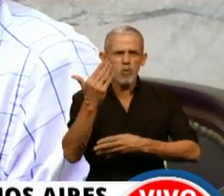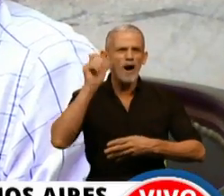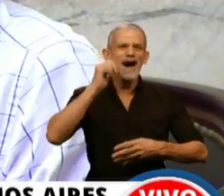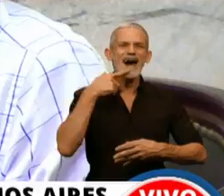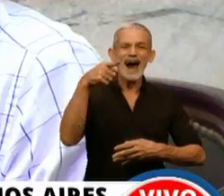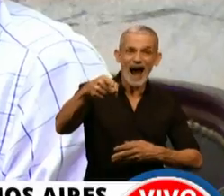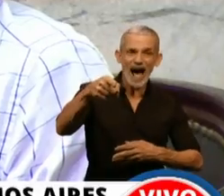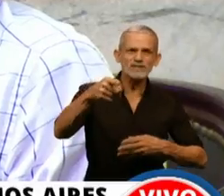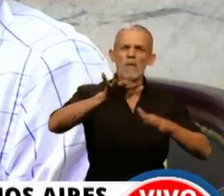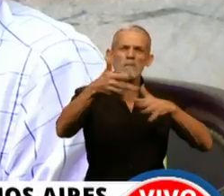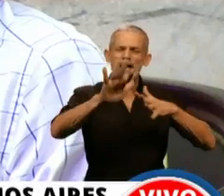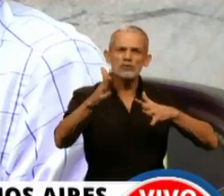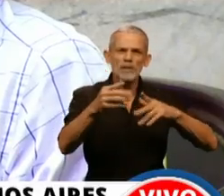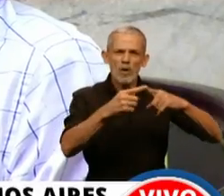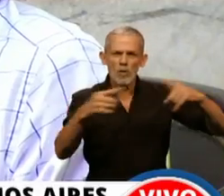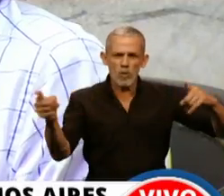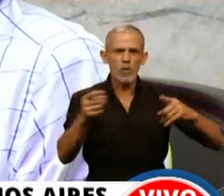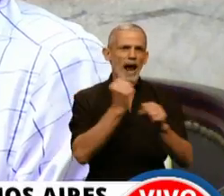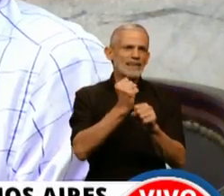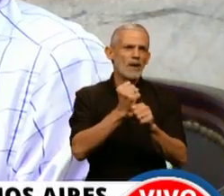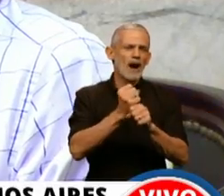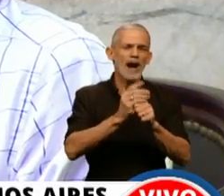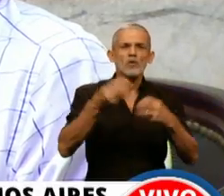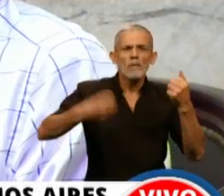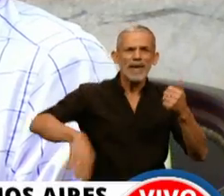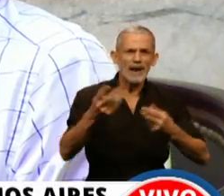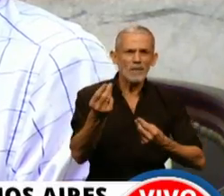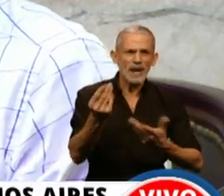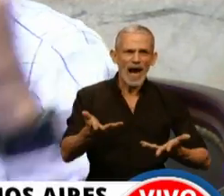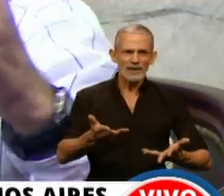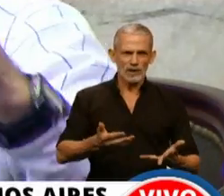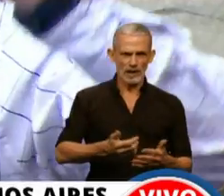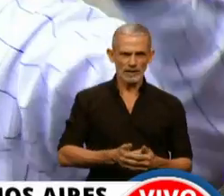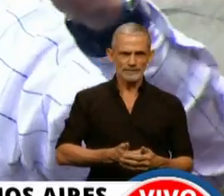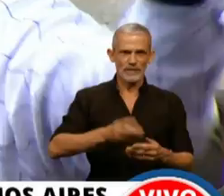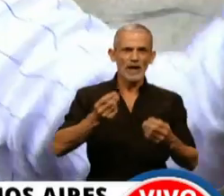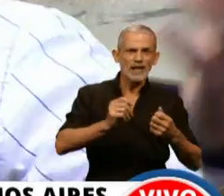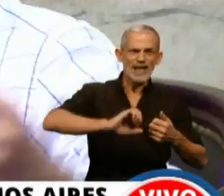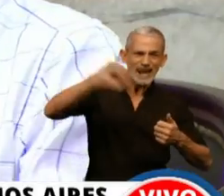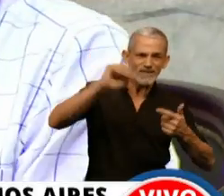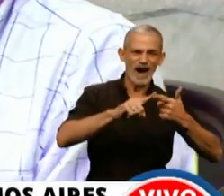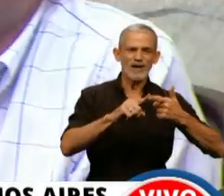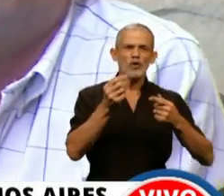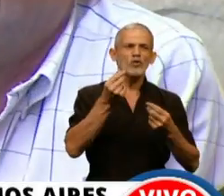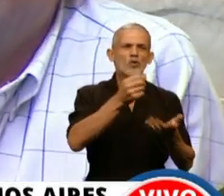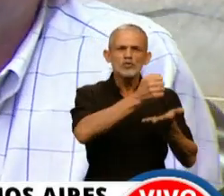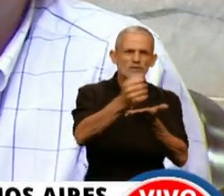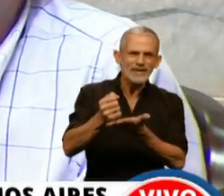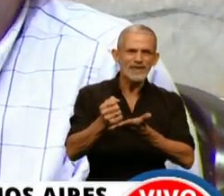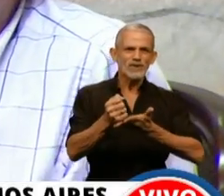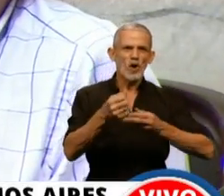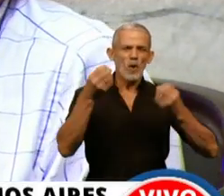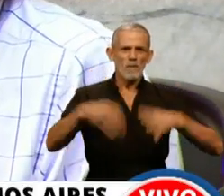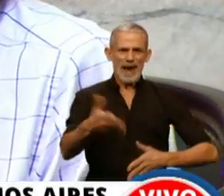más o menos es están trabajando a pérdida tarifas o subsidio están trabajando a pérdida